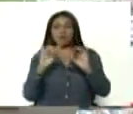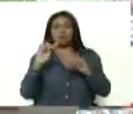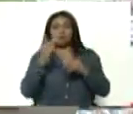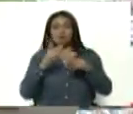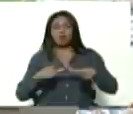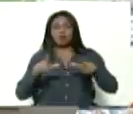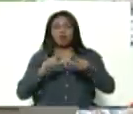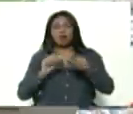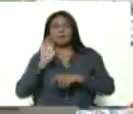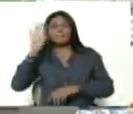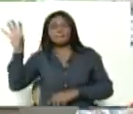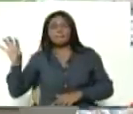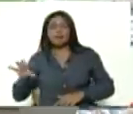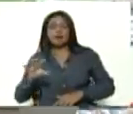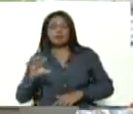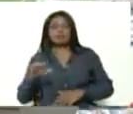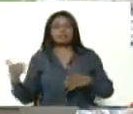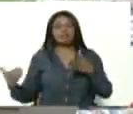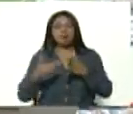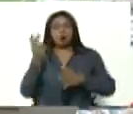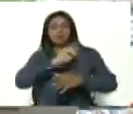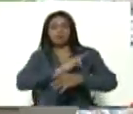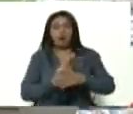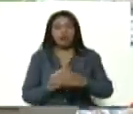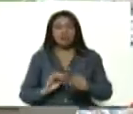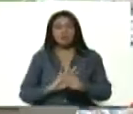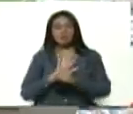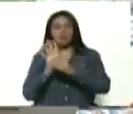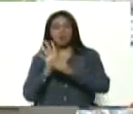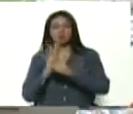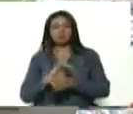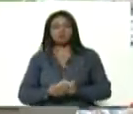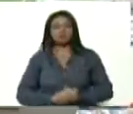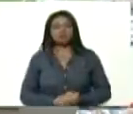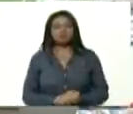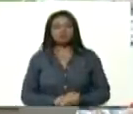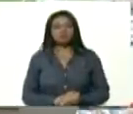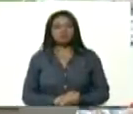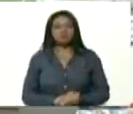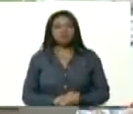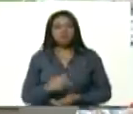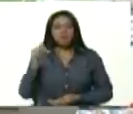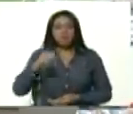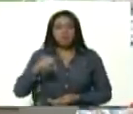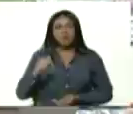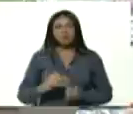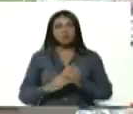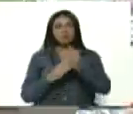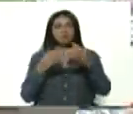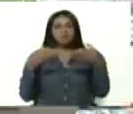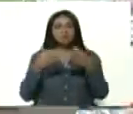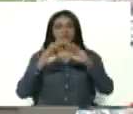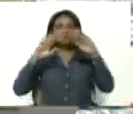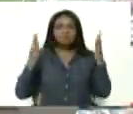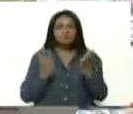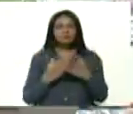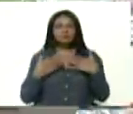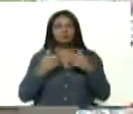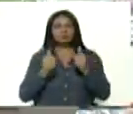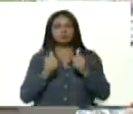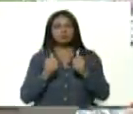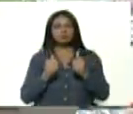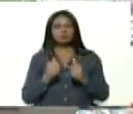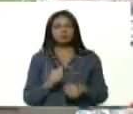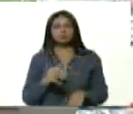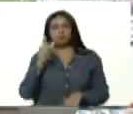de los países más afectados a nivel mundial. Hoy, el director de la Organización Mundial de la Salud, el